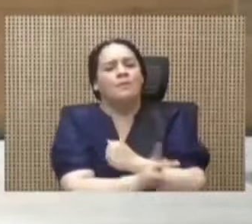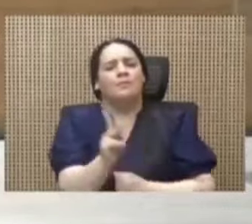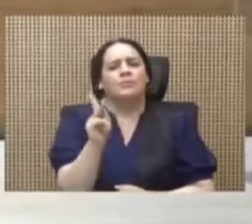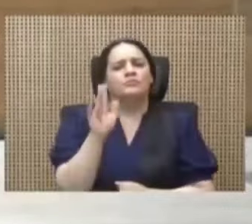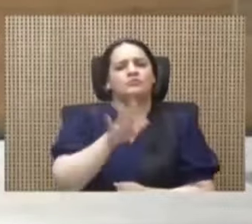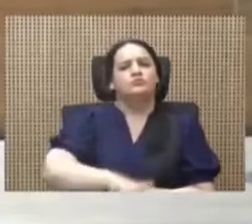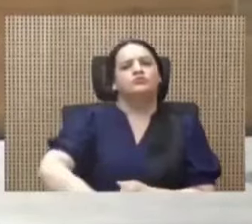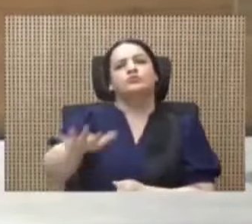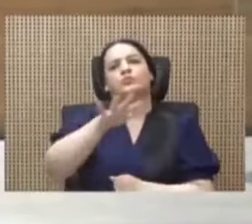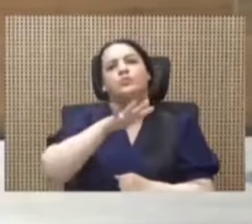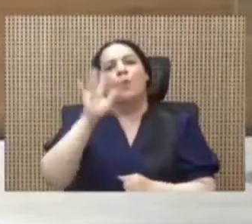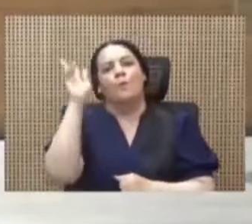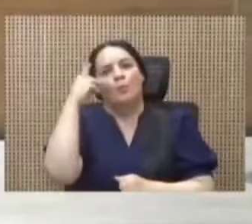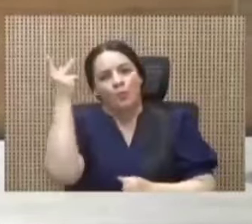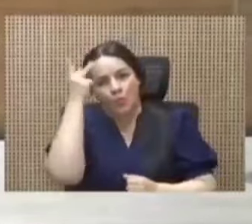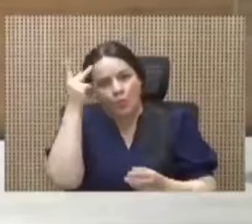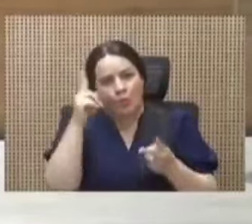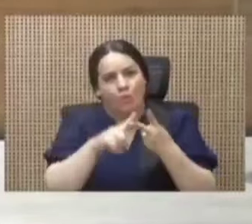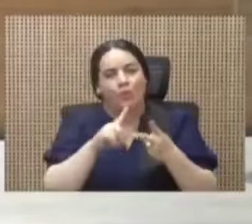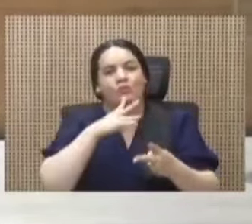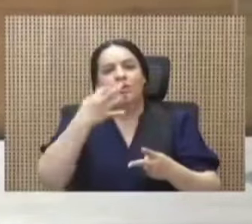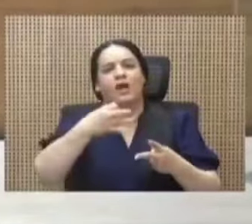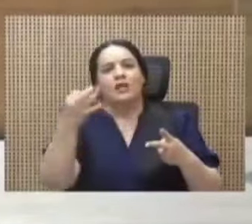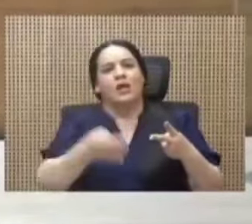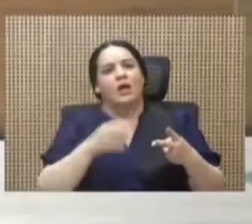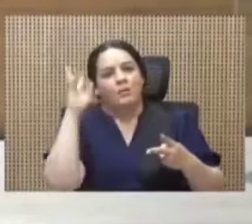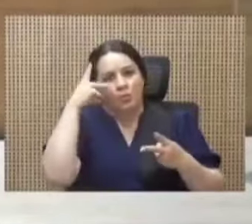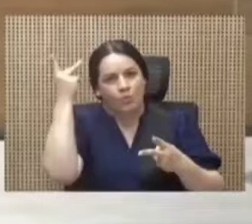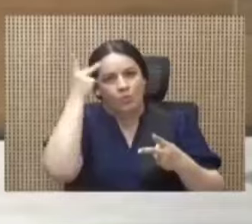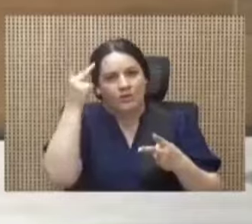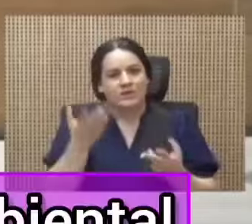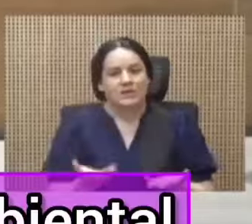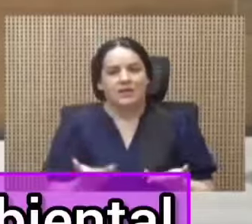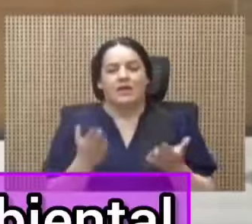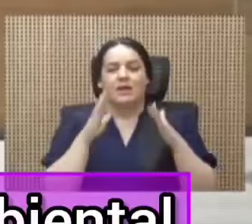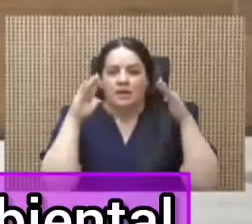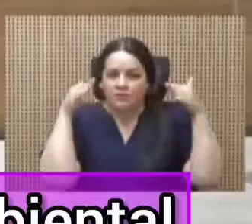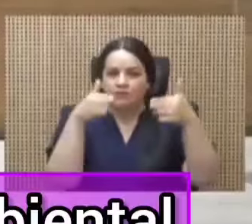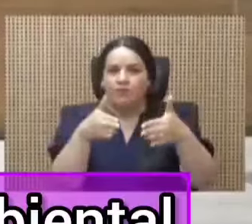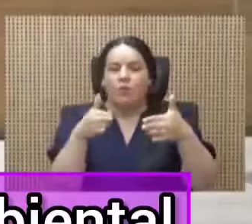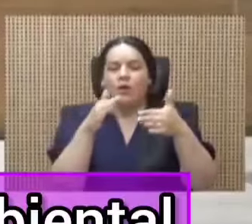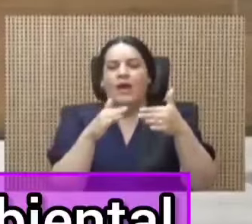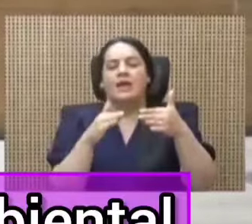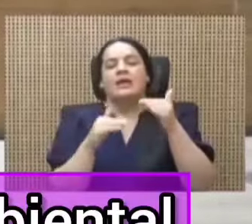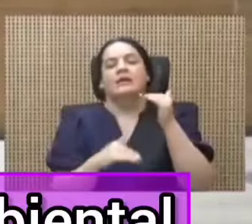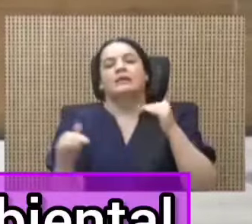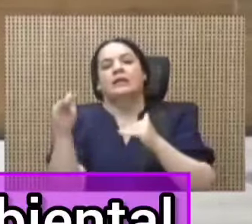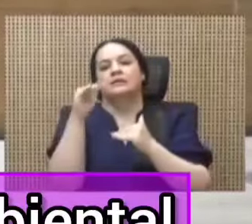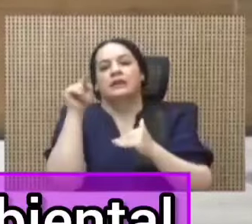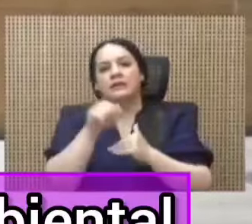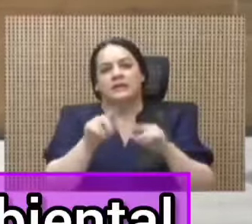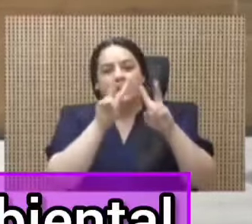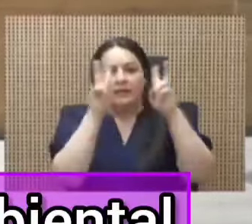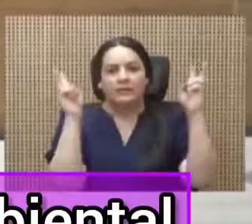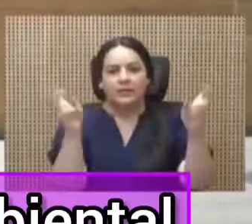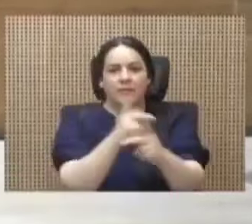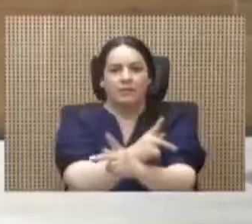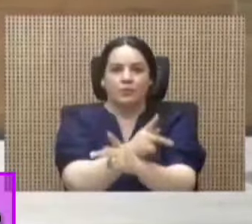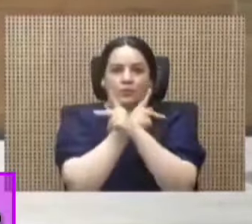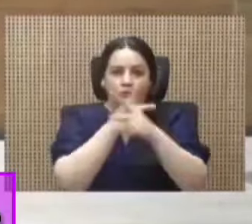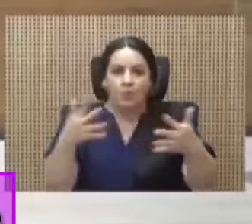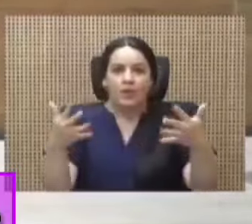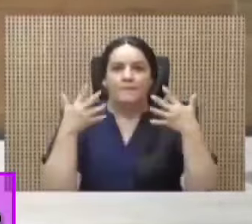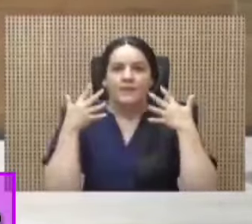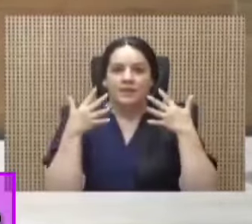escenario político cuya idad política se enfoca y trasciende en materia de protección Ambiental